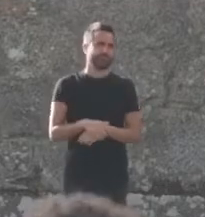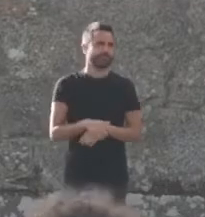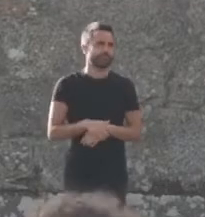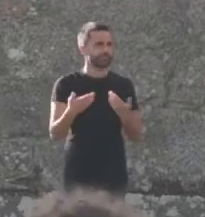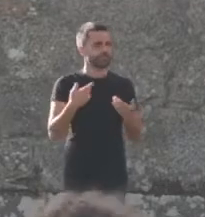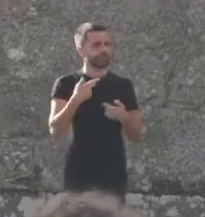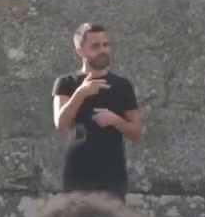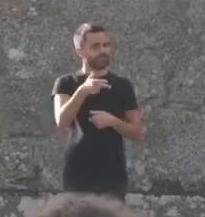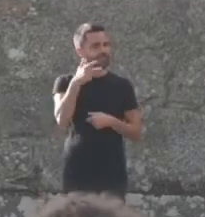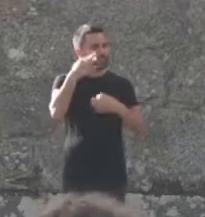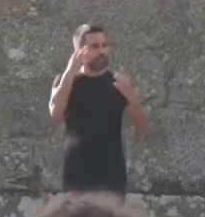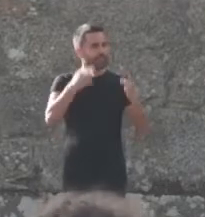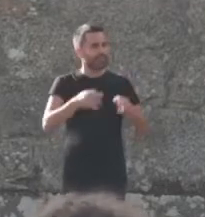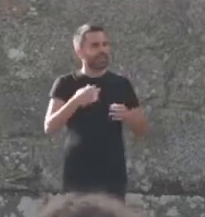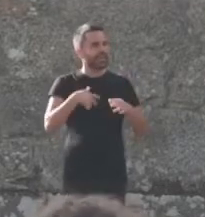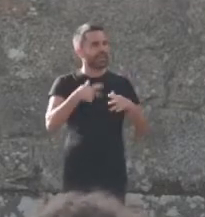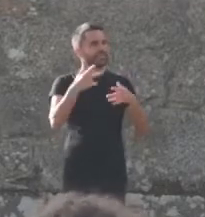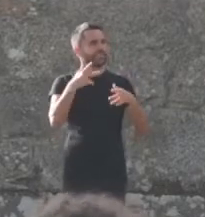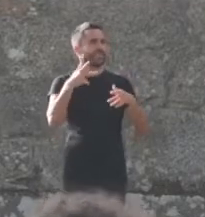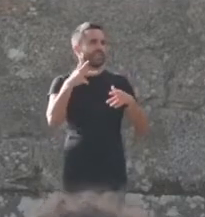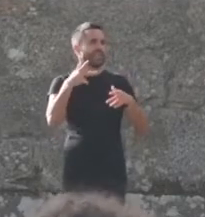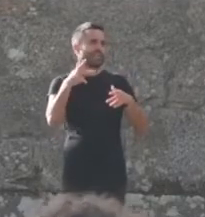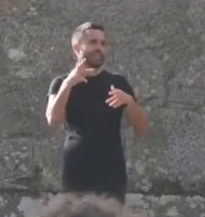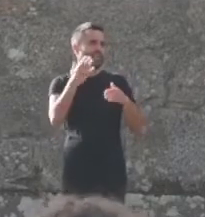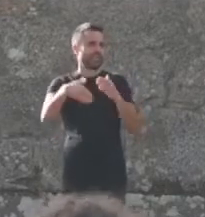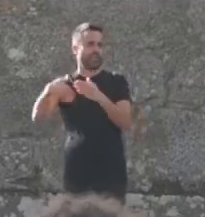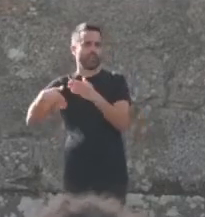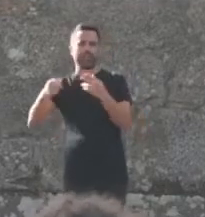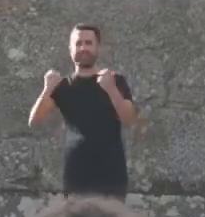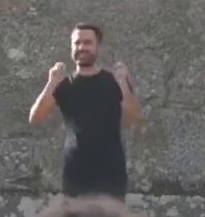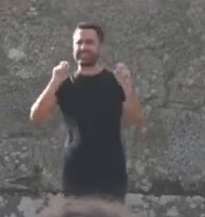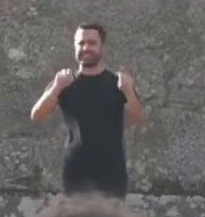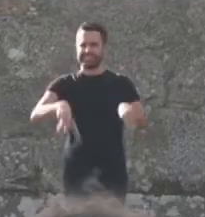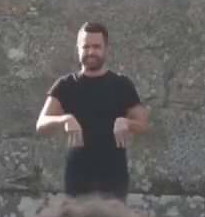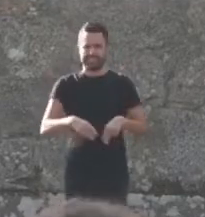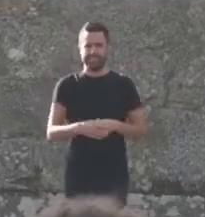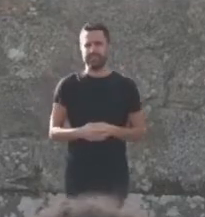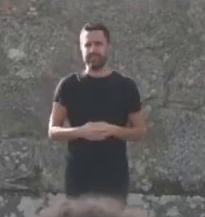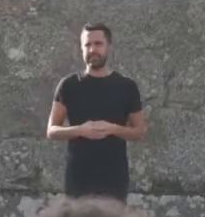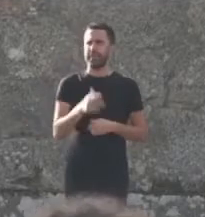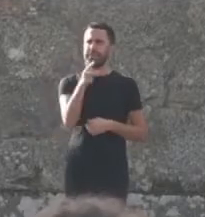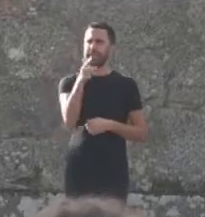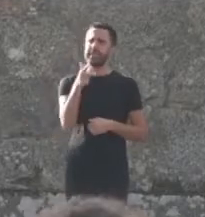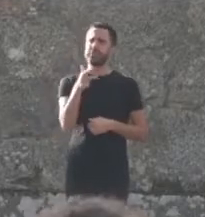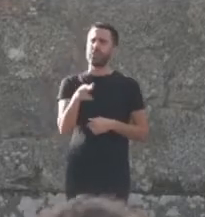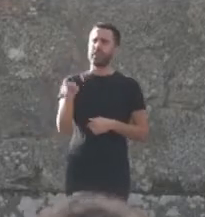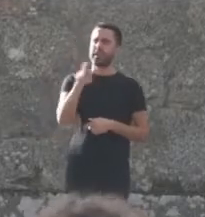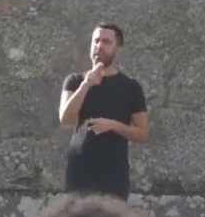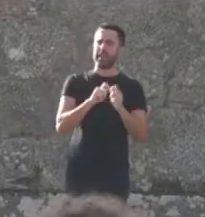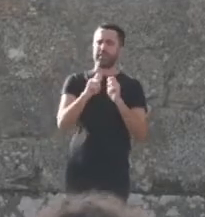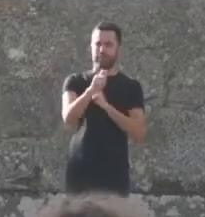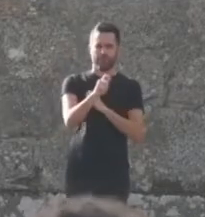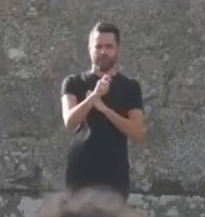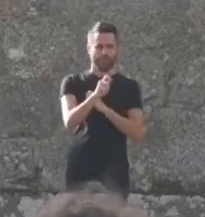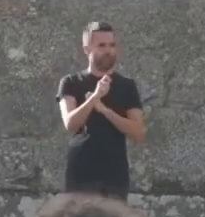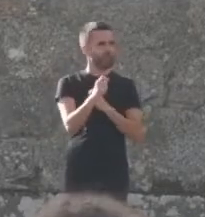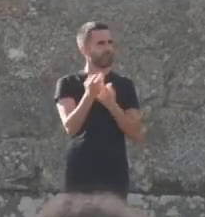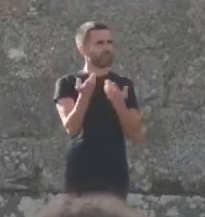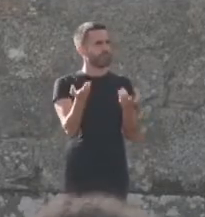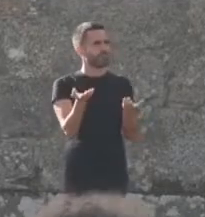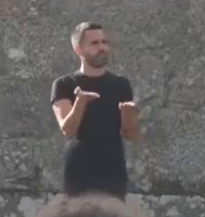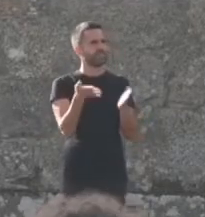de restriccións e delimitacións. O dereito á reparación, é dicir, a